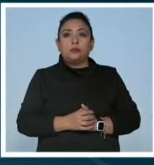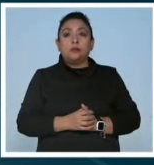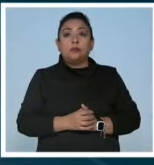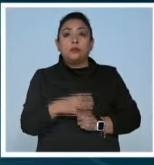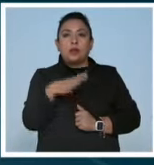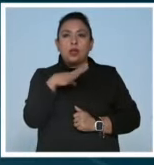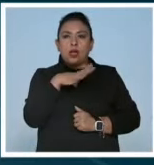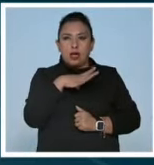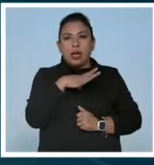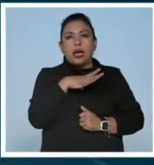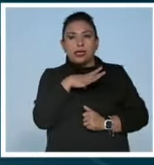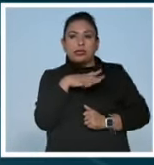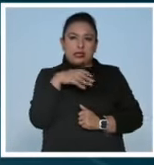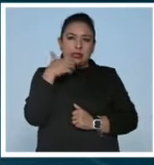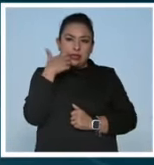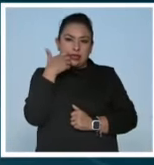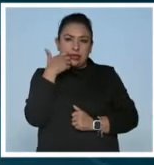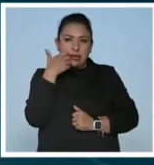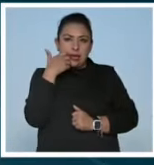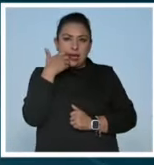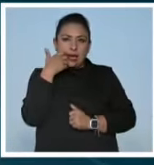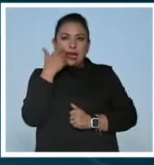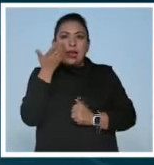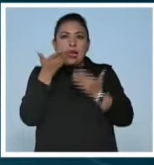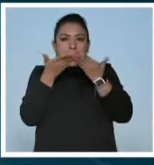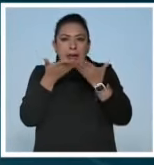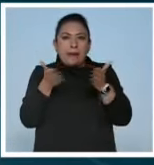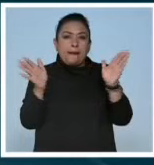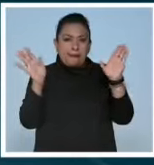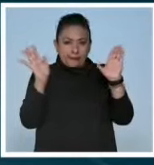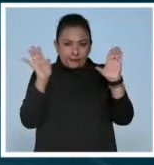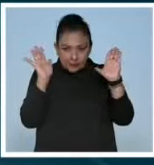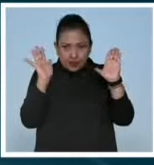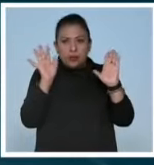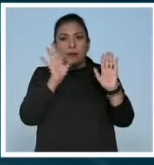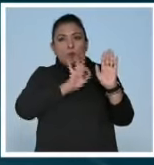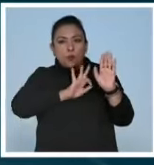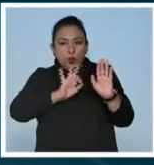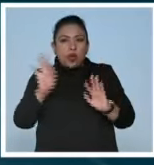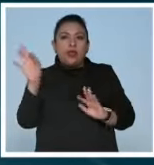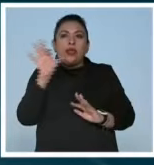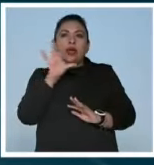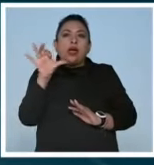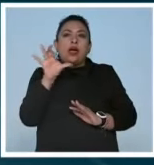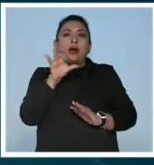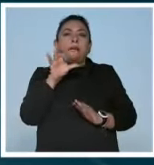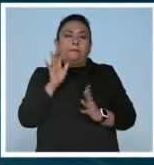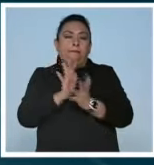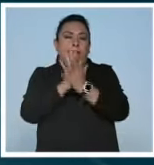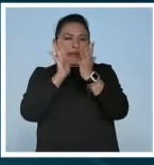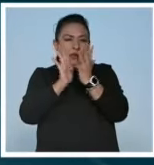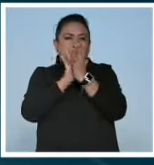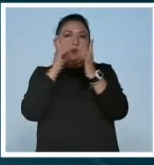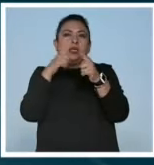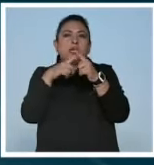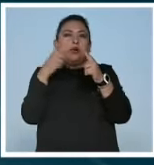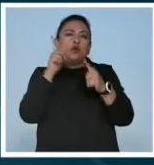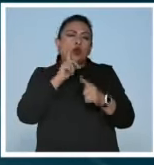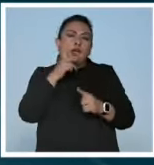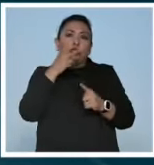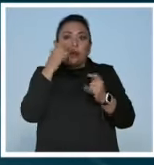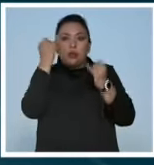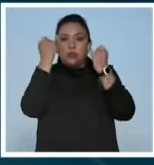Tiene la intención, por supuesto, de abrir o posibilitar los espacios de participación de las creadoras y